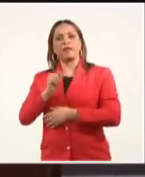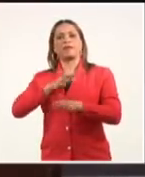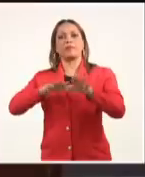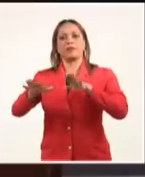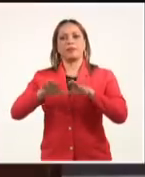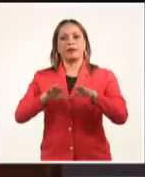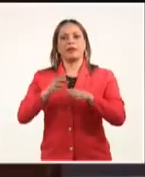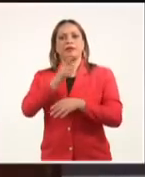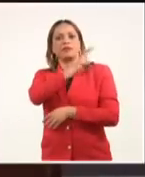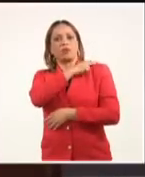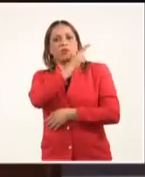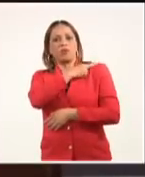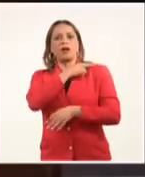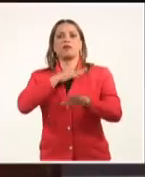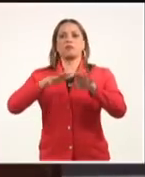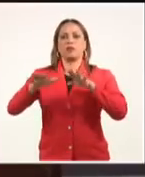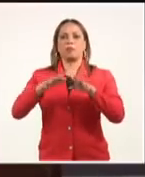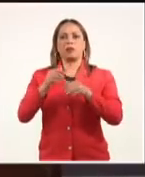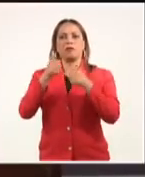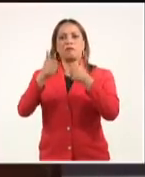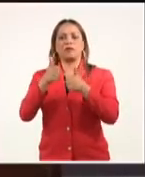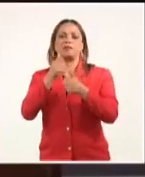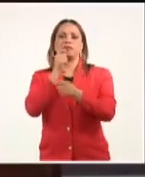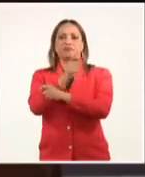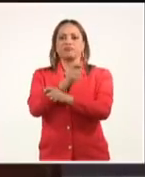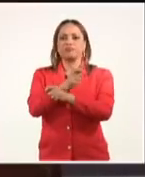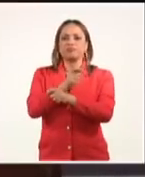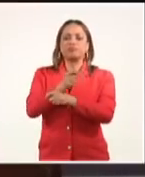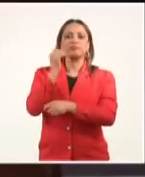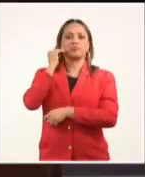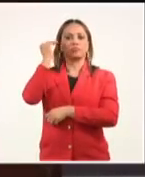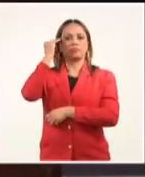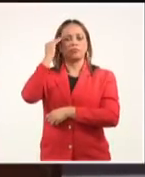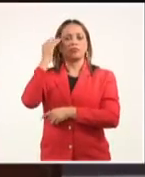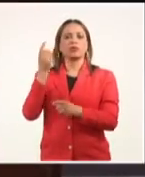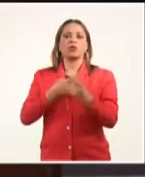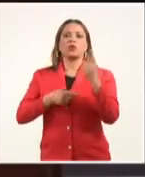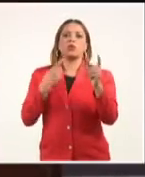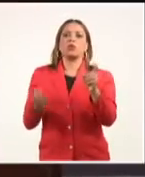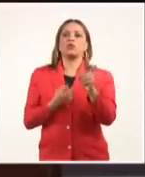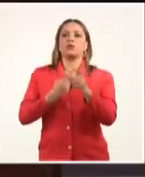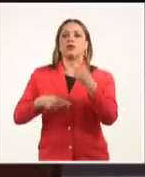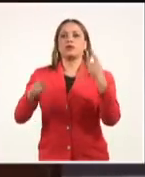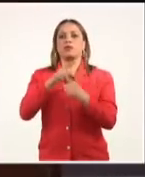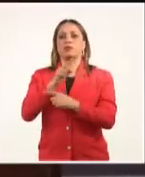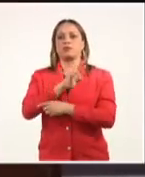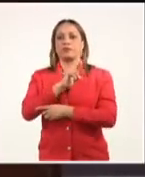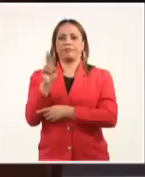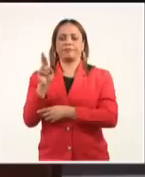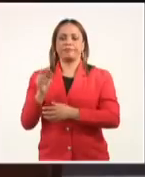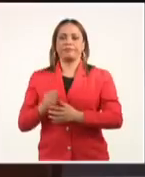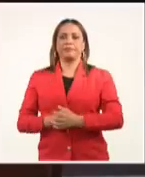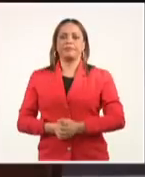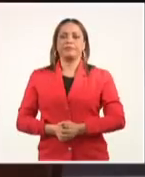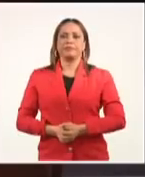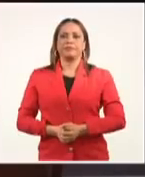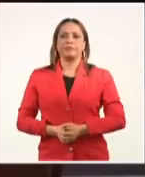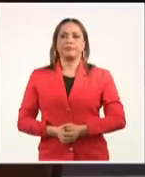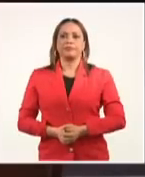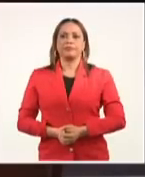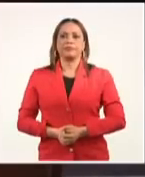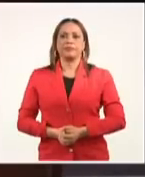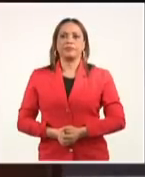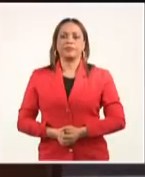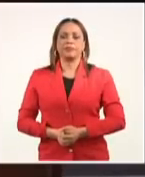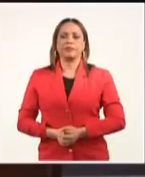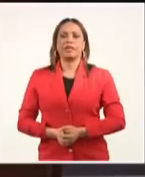en el orden material y espiritual. La revolución significó a Cuba y a